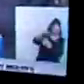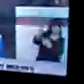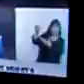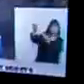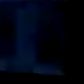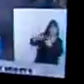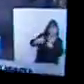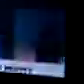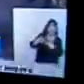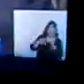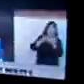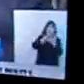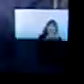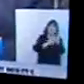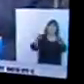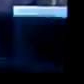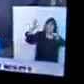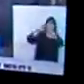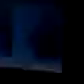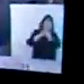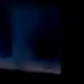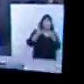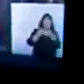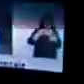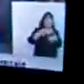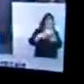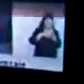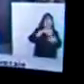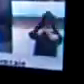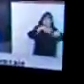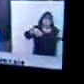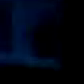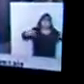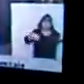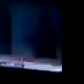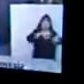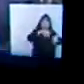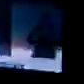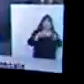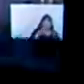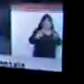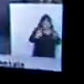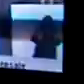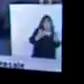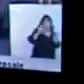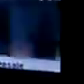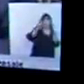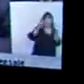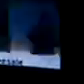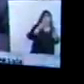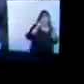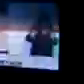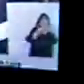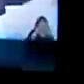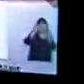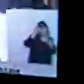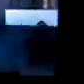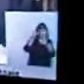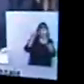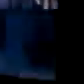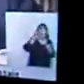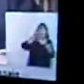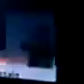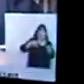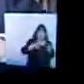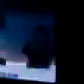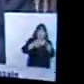conjunto un programa integral para el sistema del cacique Guaymallén y ayudarnos a elaborar el balance hídrico de las cuencas